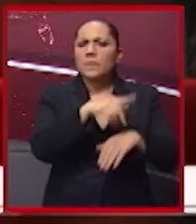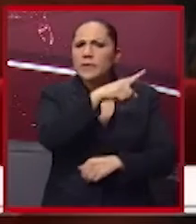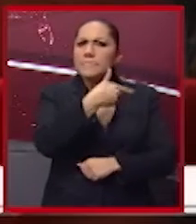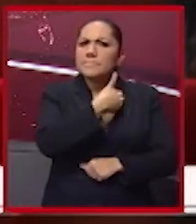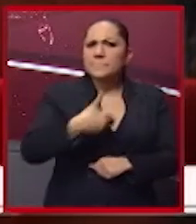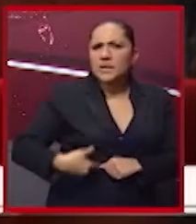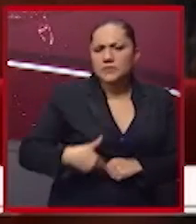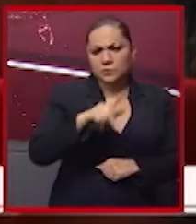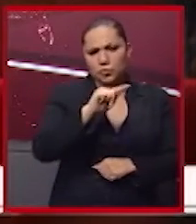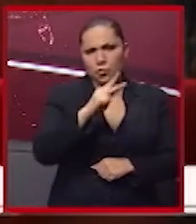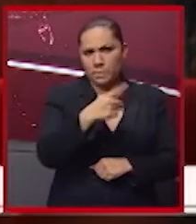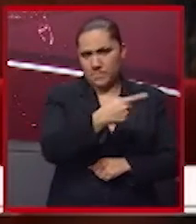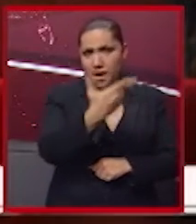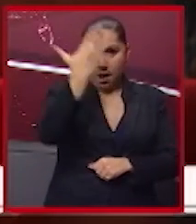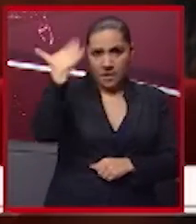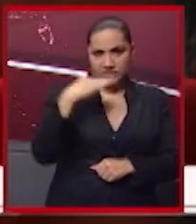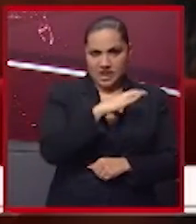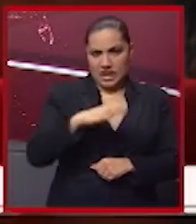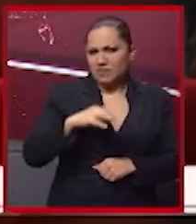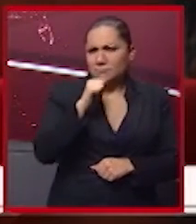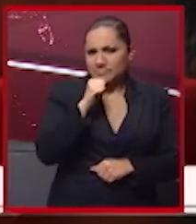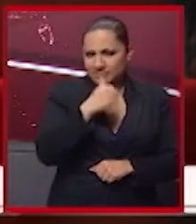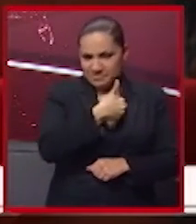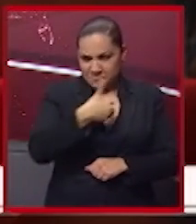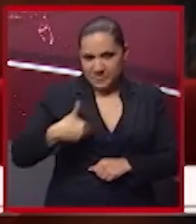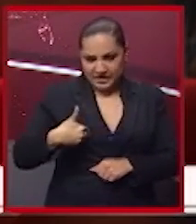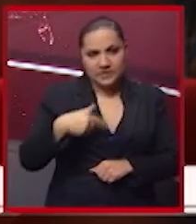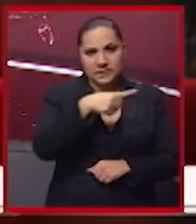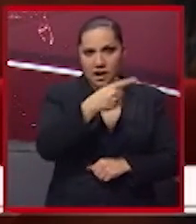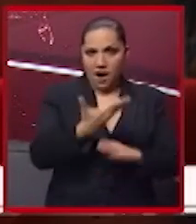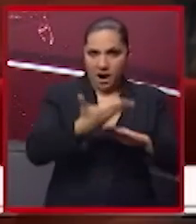cuando aún era candidato.